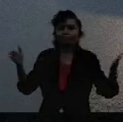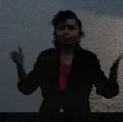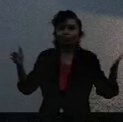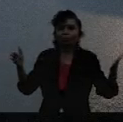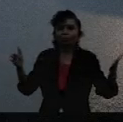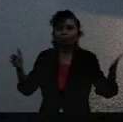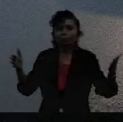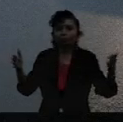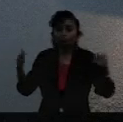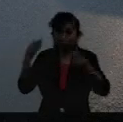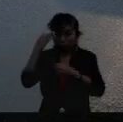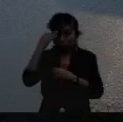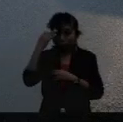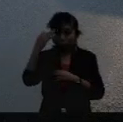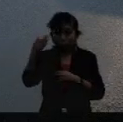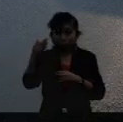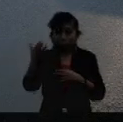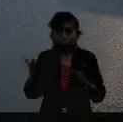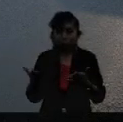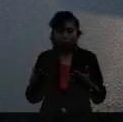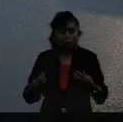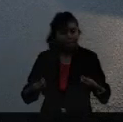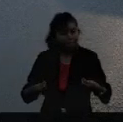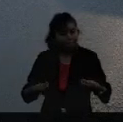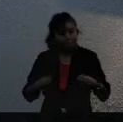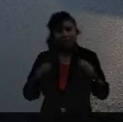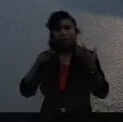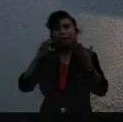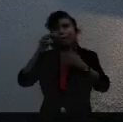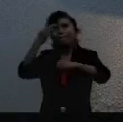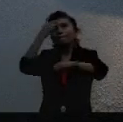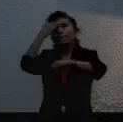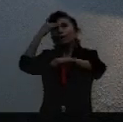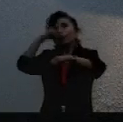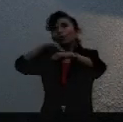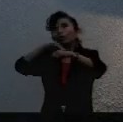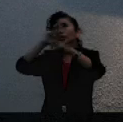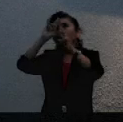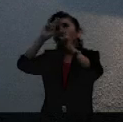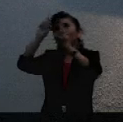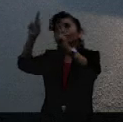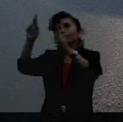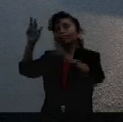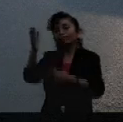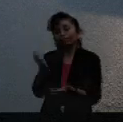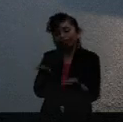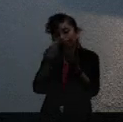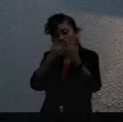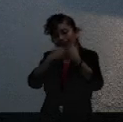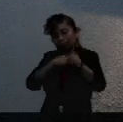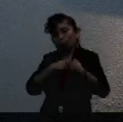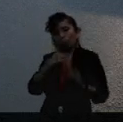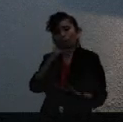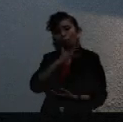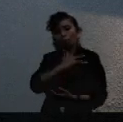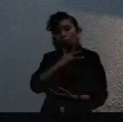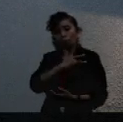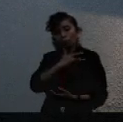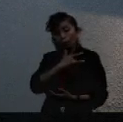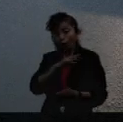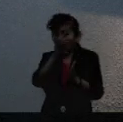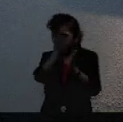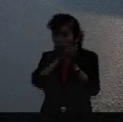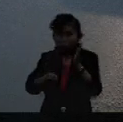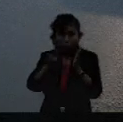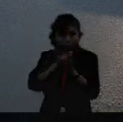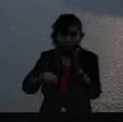de nuestros tiempos vivirá por siempre en nuestra memoria y en nuestros corazones será el ejemplo de lucha